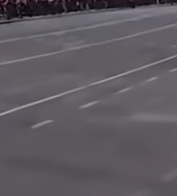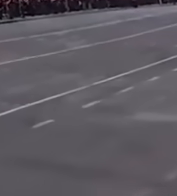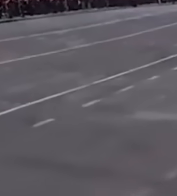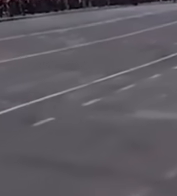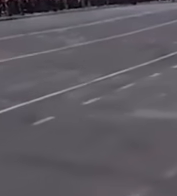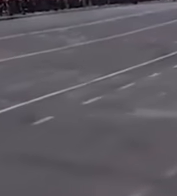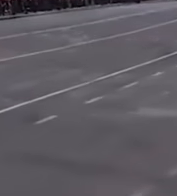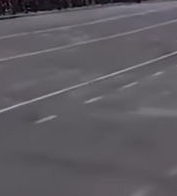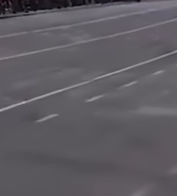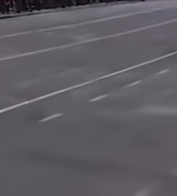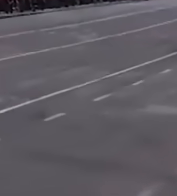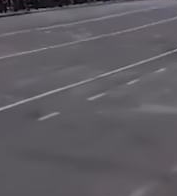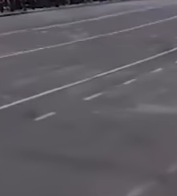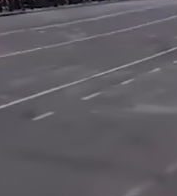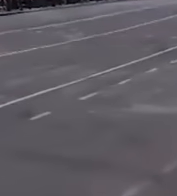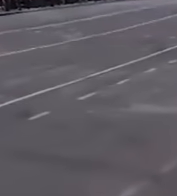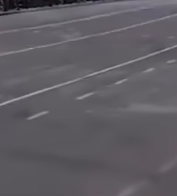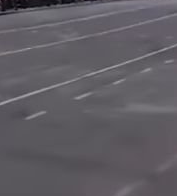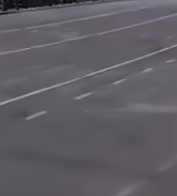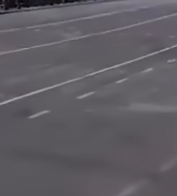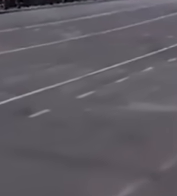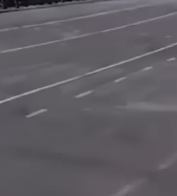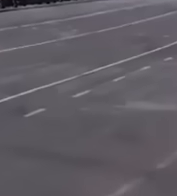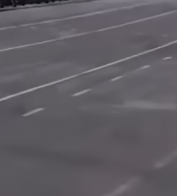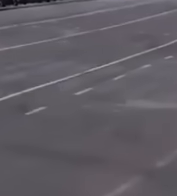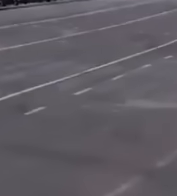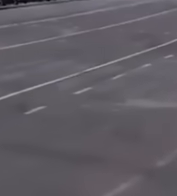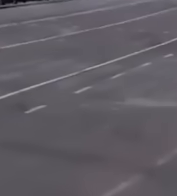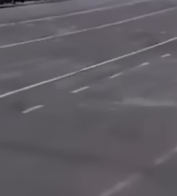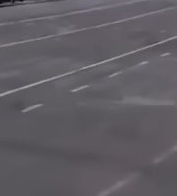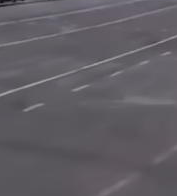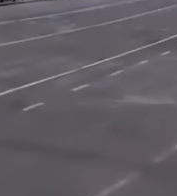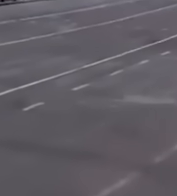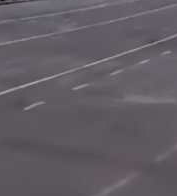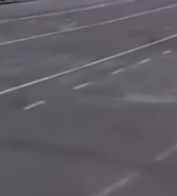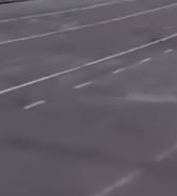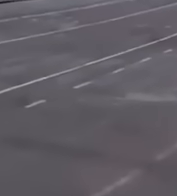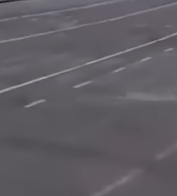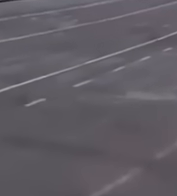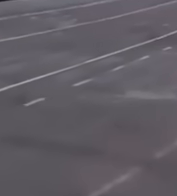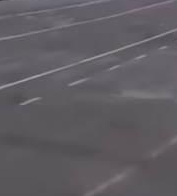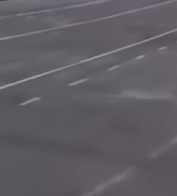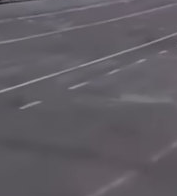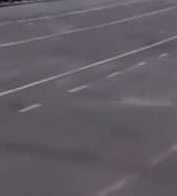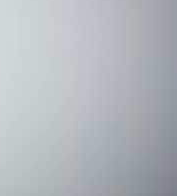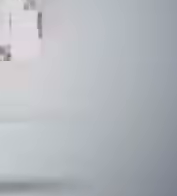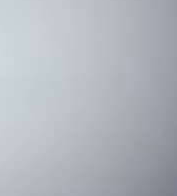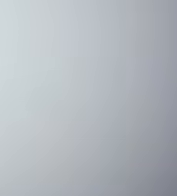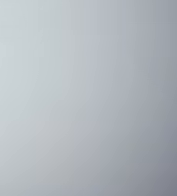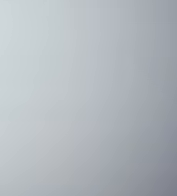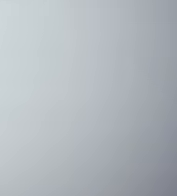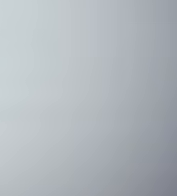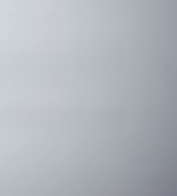para el universal así como de Alejandro Domínguez y Román revueltas retes para milenio